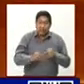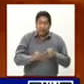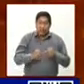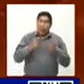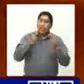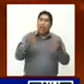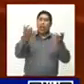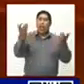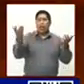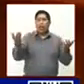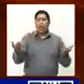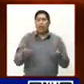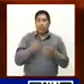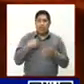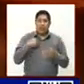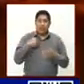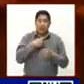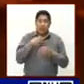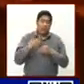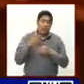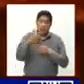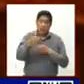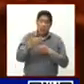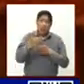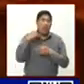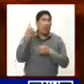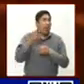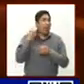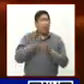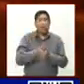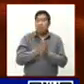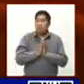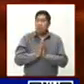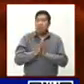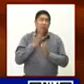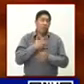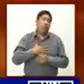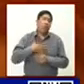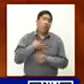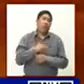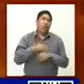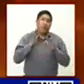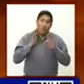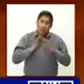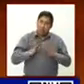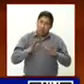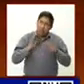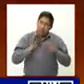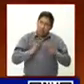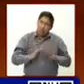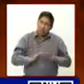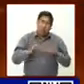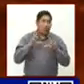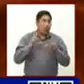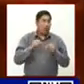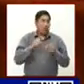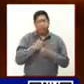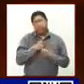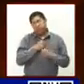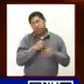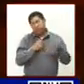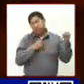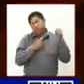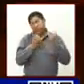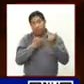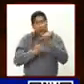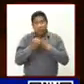las movilidades que están inclusive delante de nosotros siempre Se le pide al conductor que por favor disminuya la velocidad que no exceda lo permitido